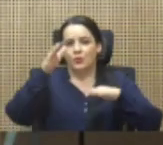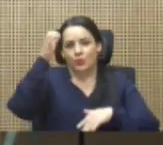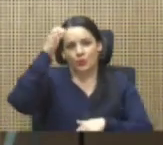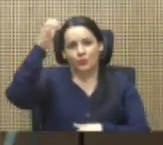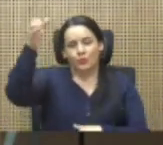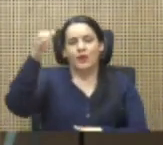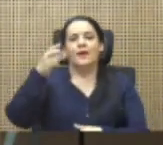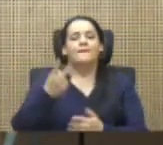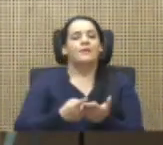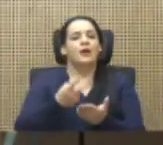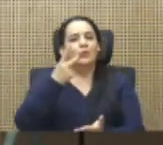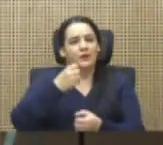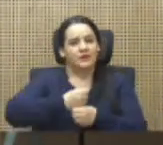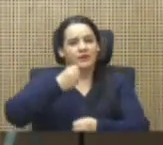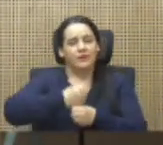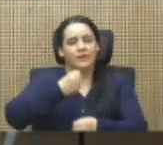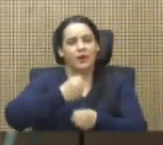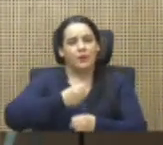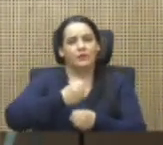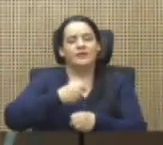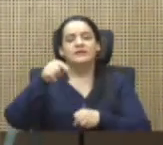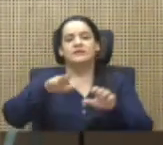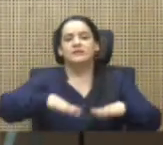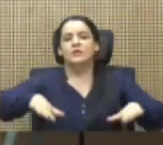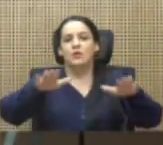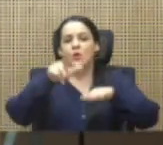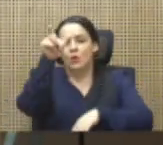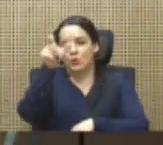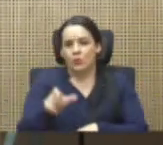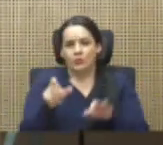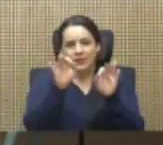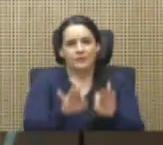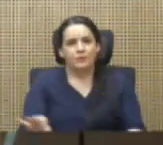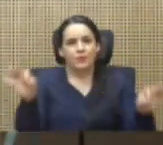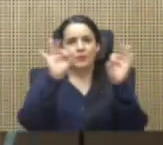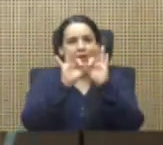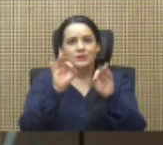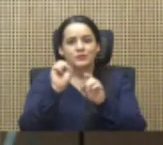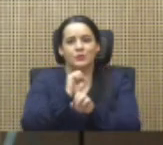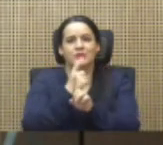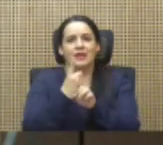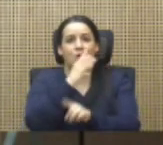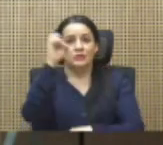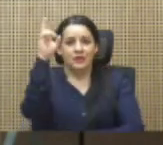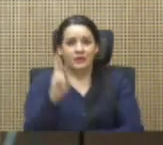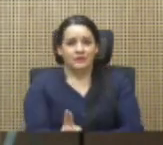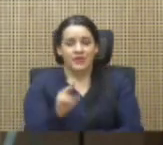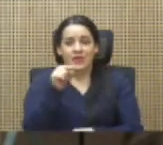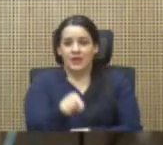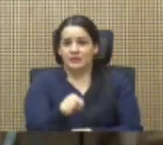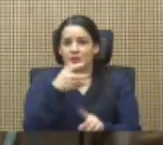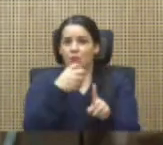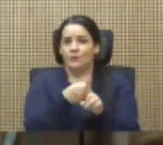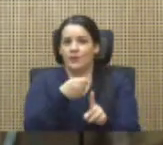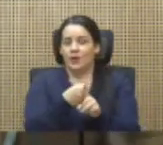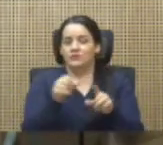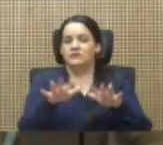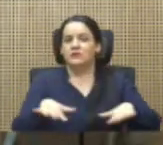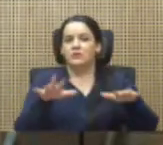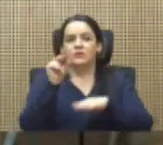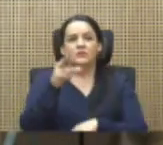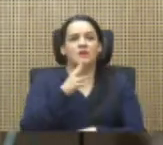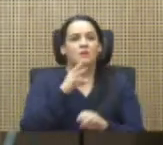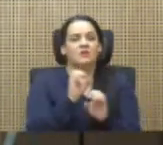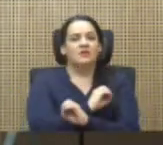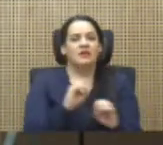sector como columna vertebral de la identidad costarricense. Este golpeado sector, del cual no se mencionó una sola vez en su